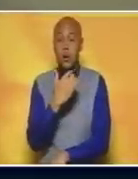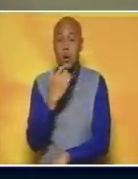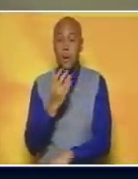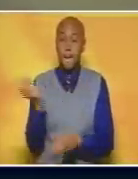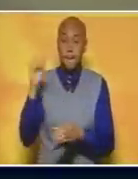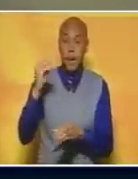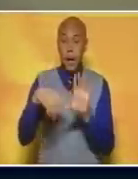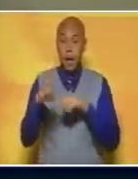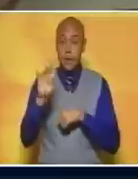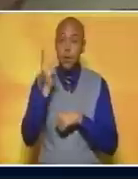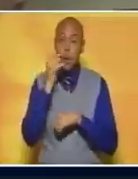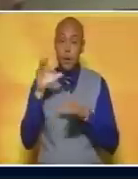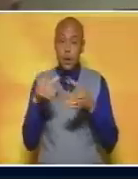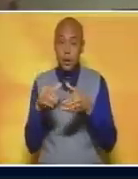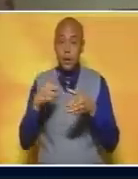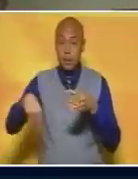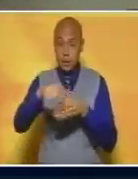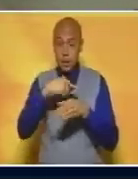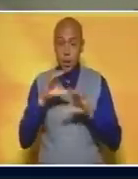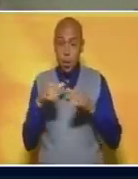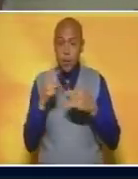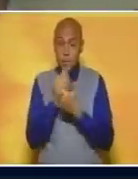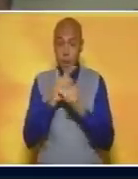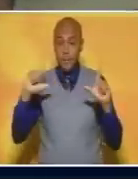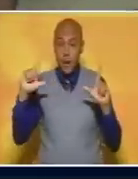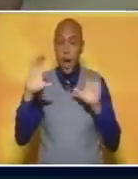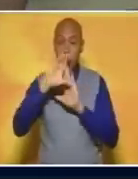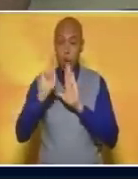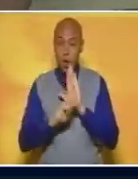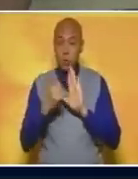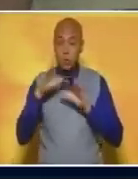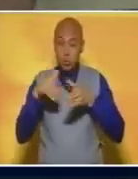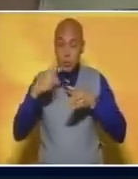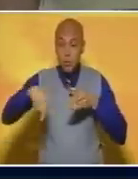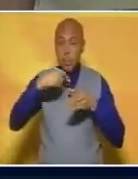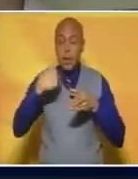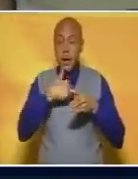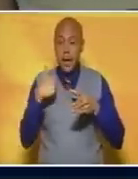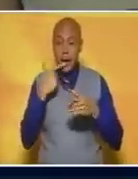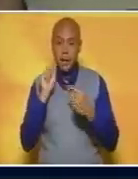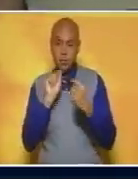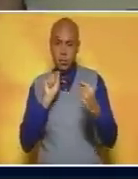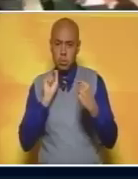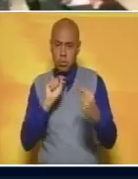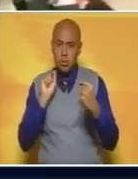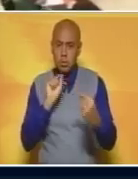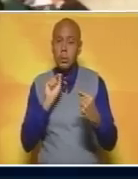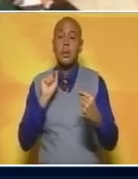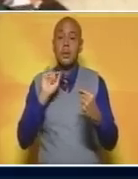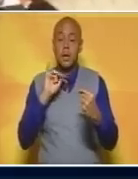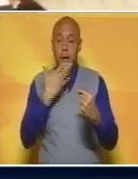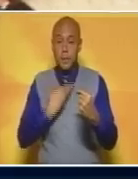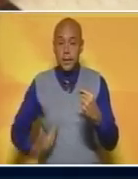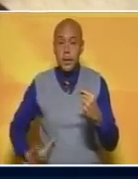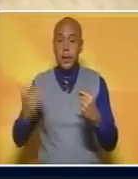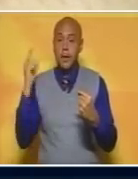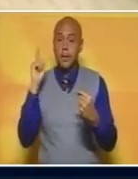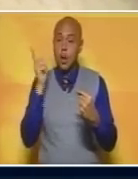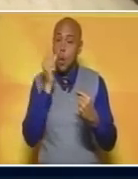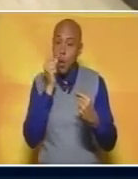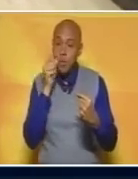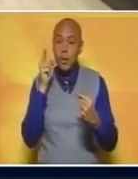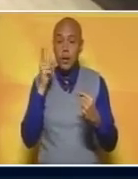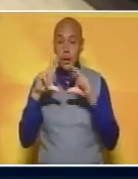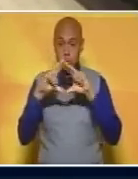14 parlamentarios más del Partido Liberal Constitucionalista, se preparan para discutir con el gobierno del presidente Daniel Ortega